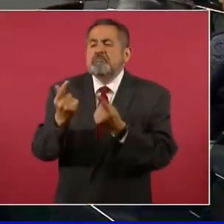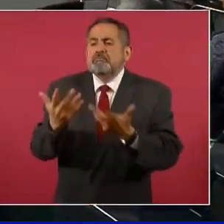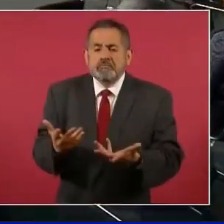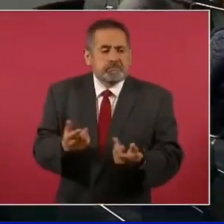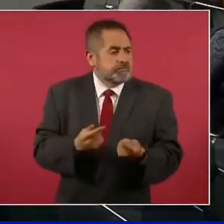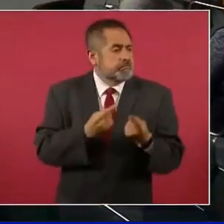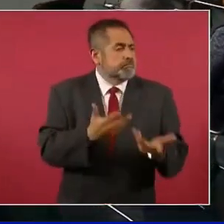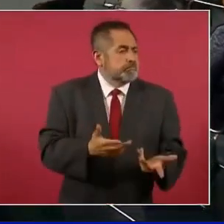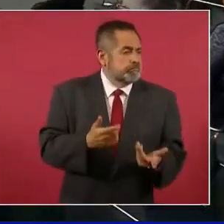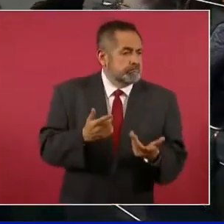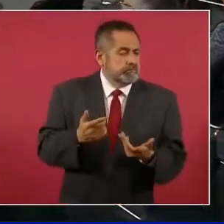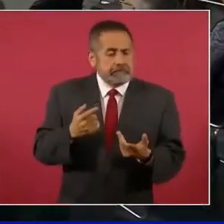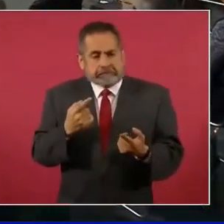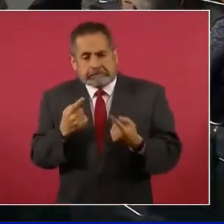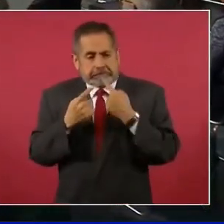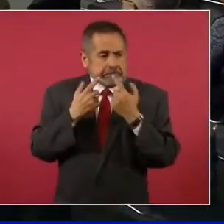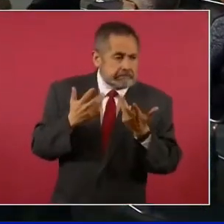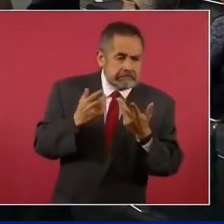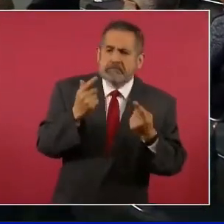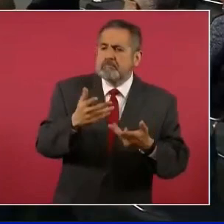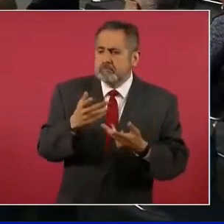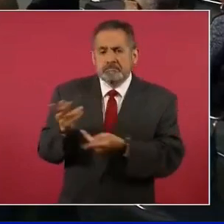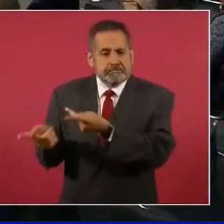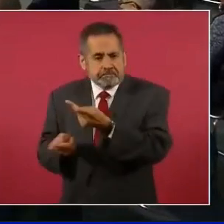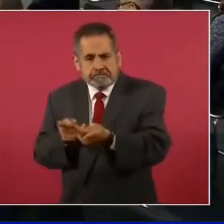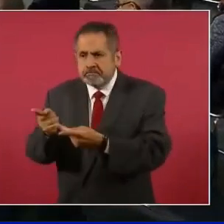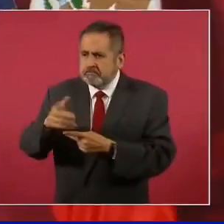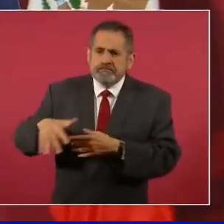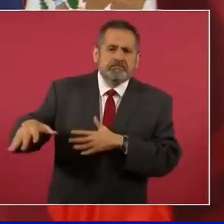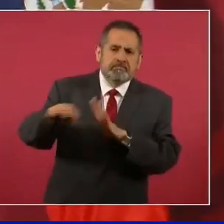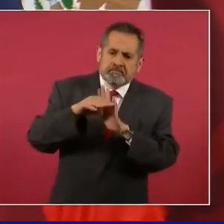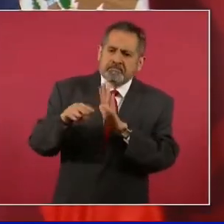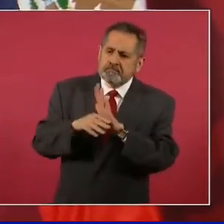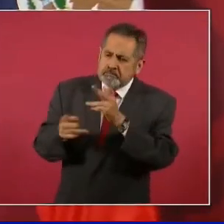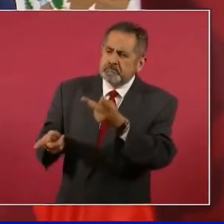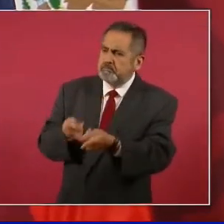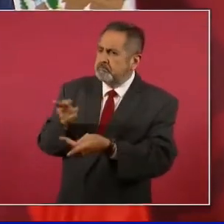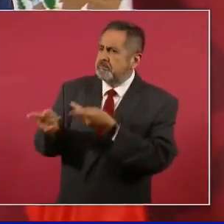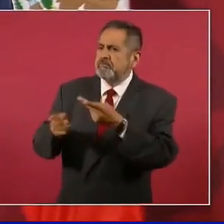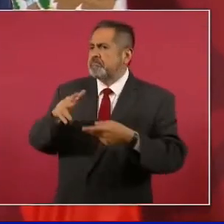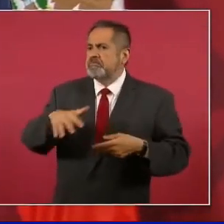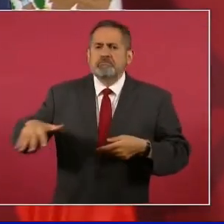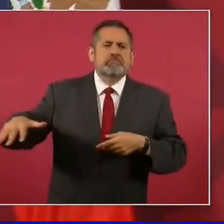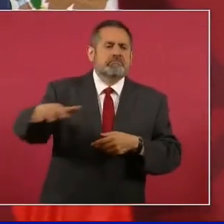que puedan afectar a otros. Se llevan a cabo consultas.